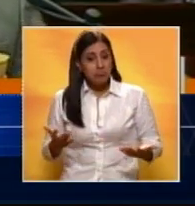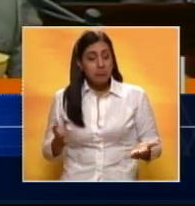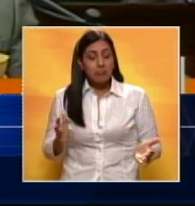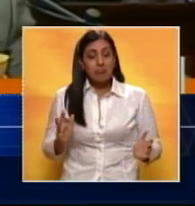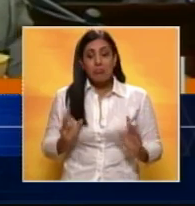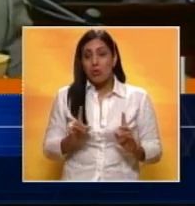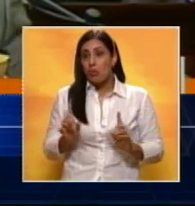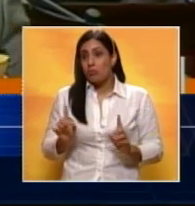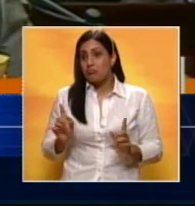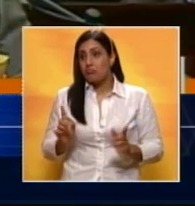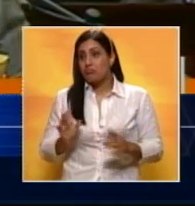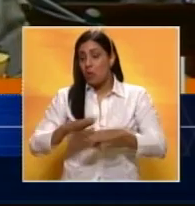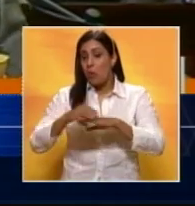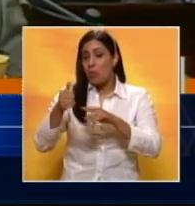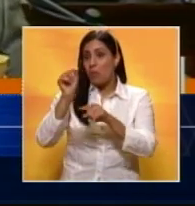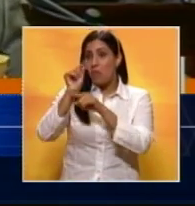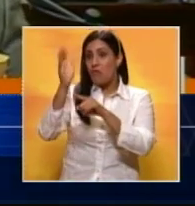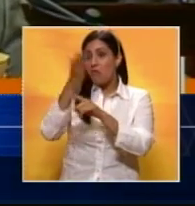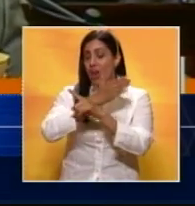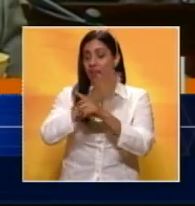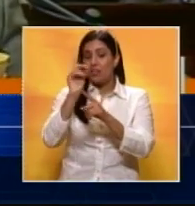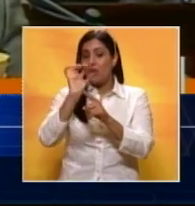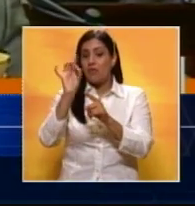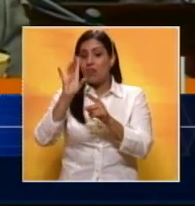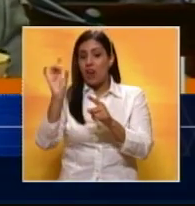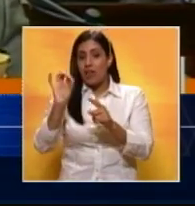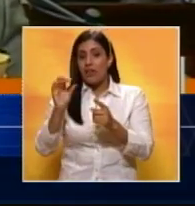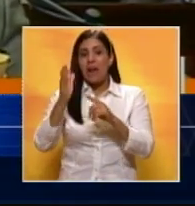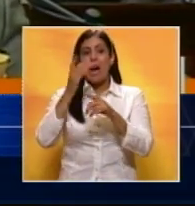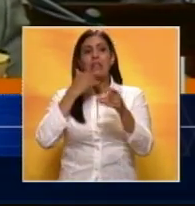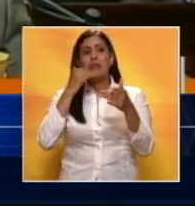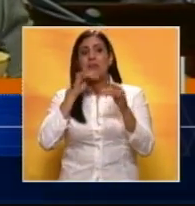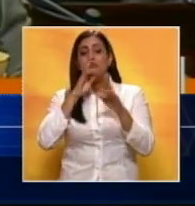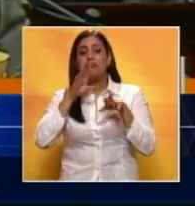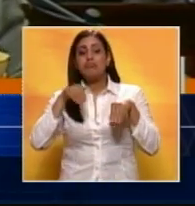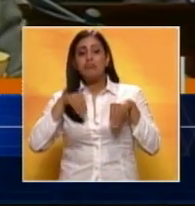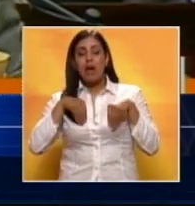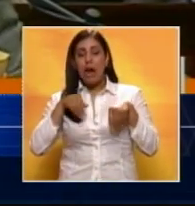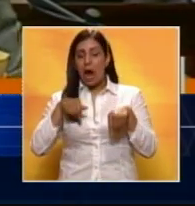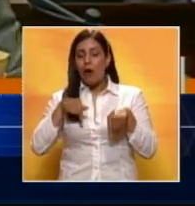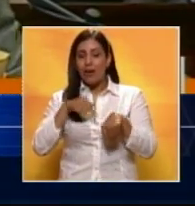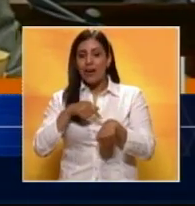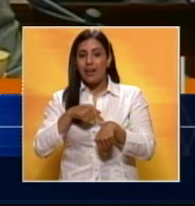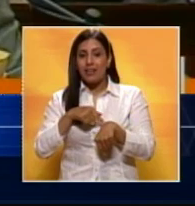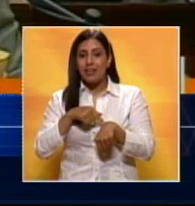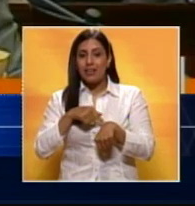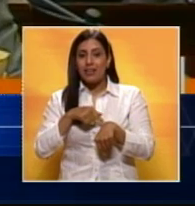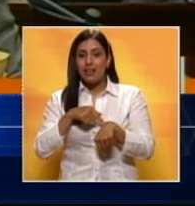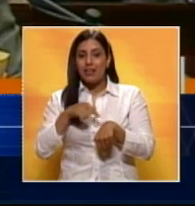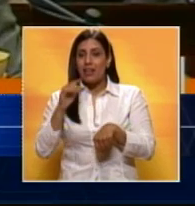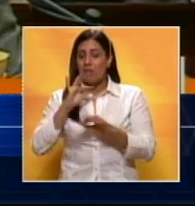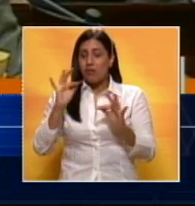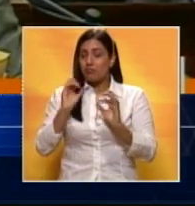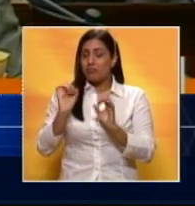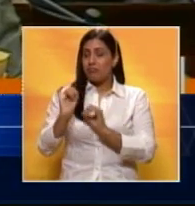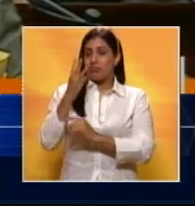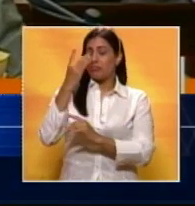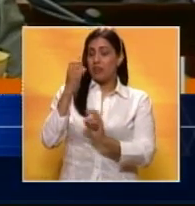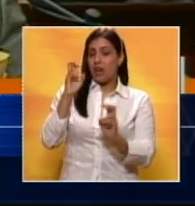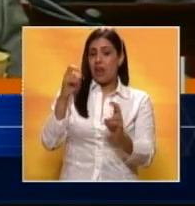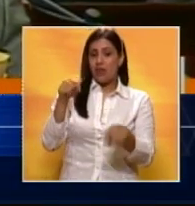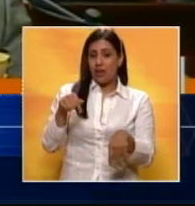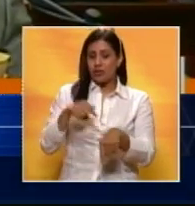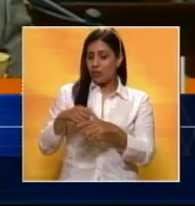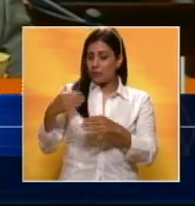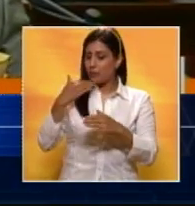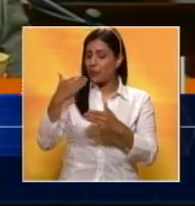No los recusó, no solicitó nulidad alguna y de pronto, de forma sobrevenida en